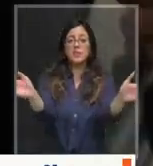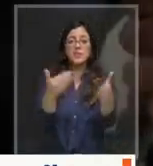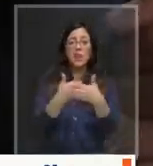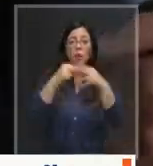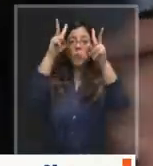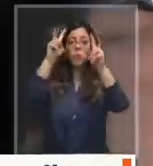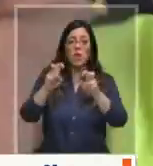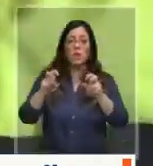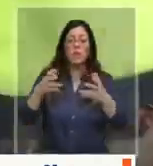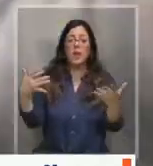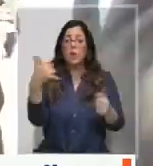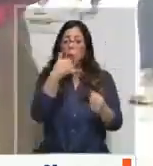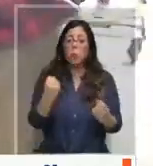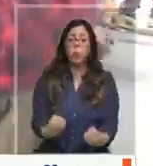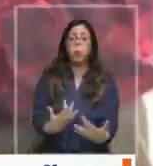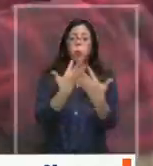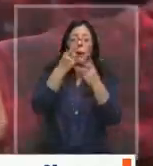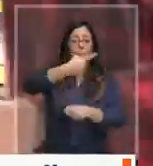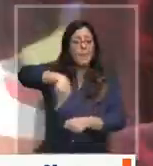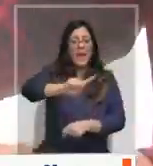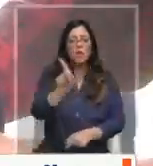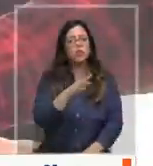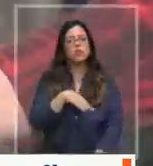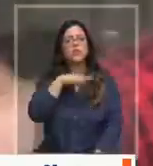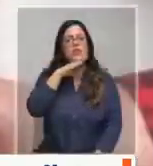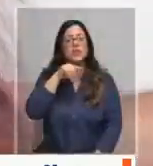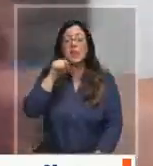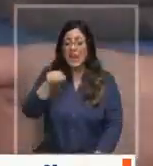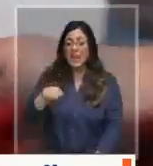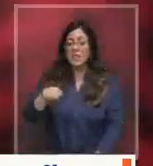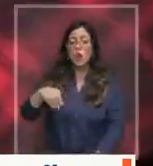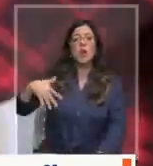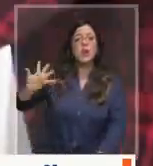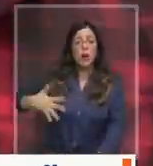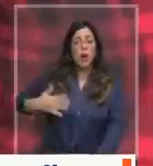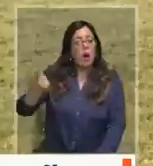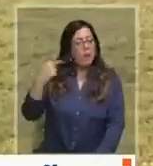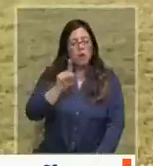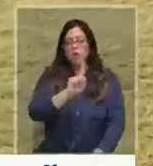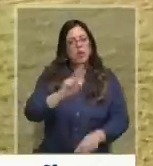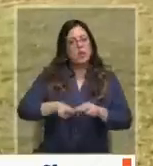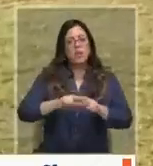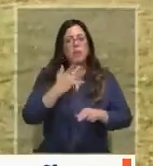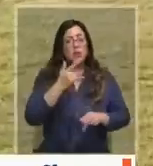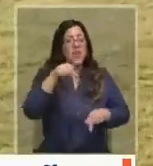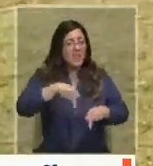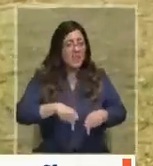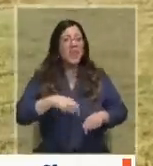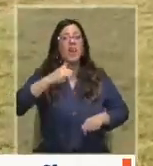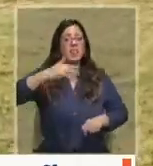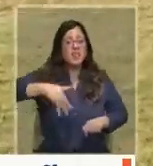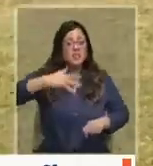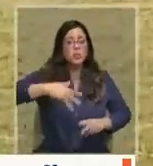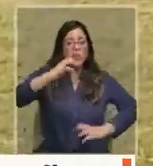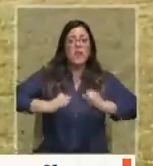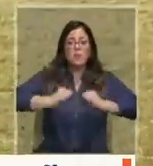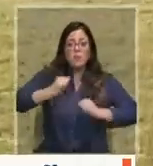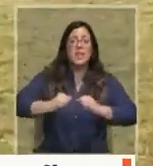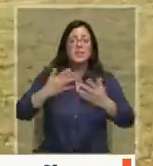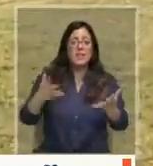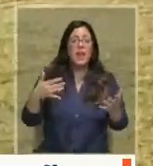sigue siendo insuficiente. Es histórico, pero no es la solución. Pues aquí hay 19 empresas que están contaminando